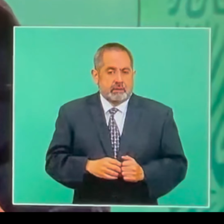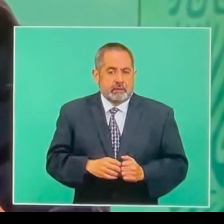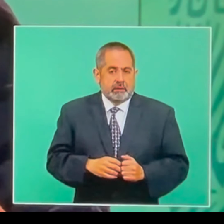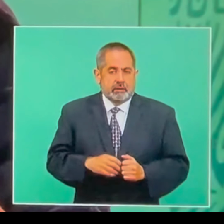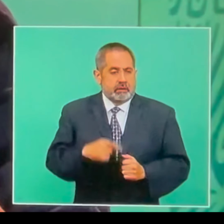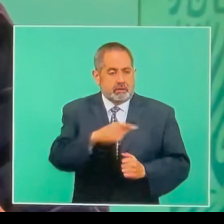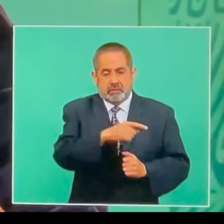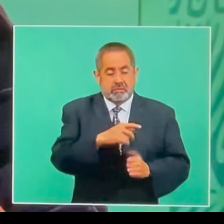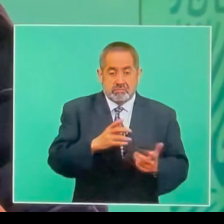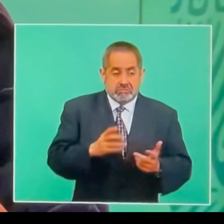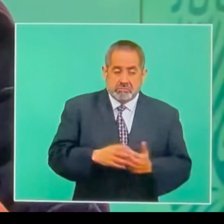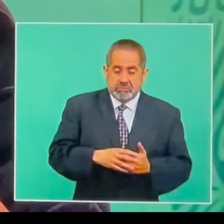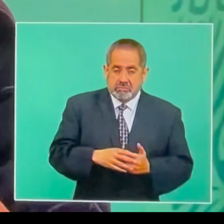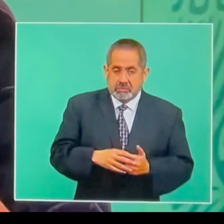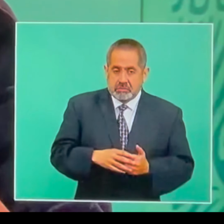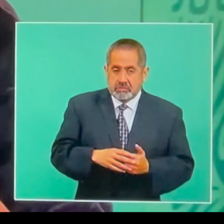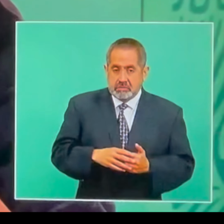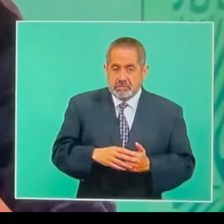ya nos hubiesen